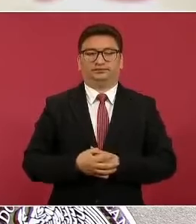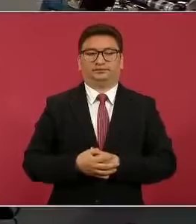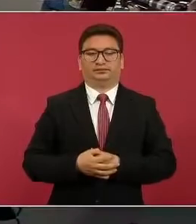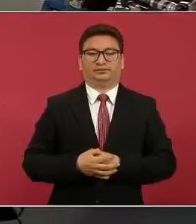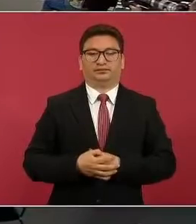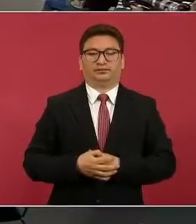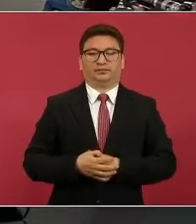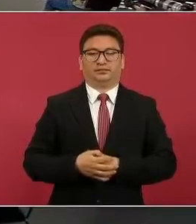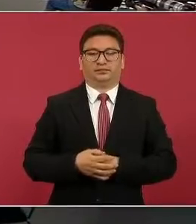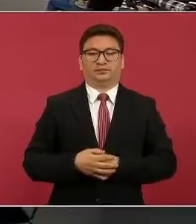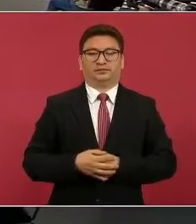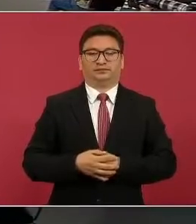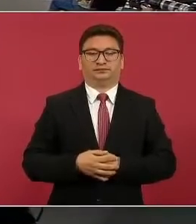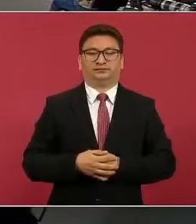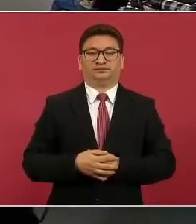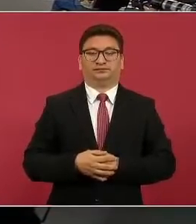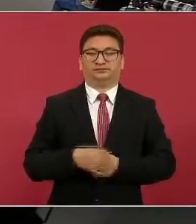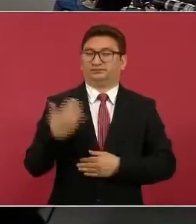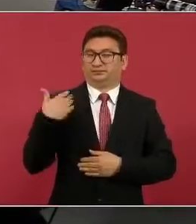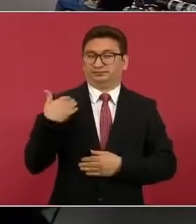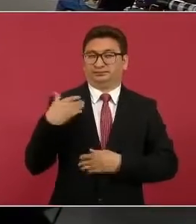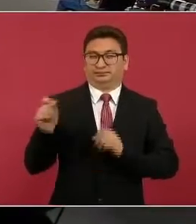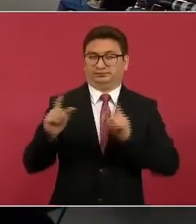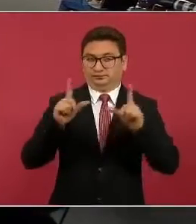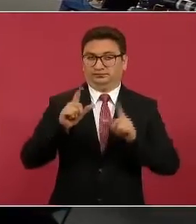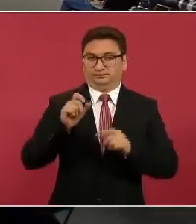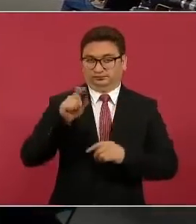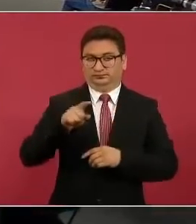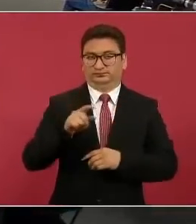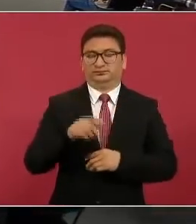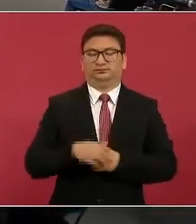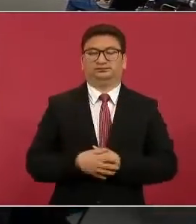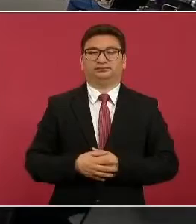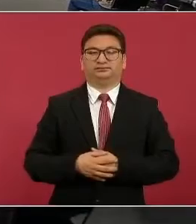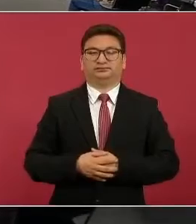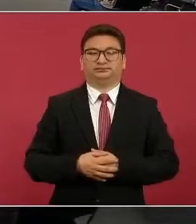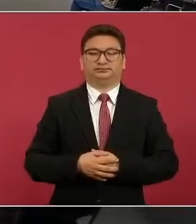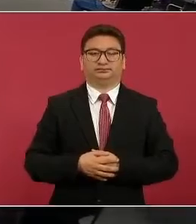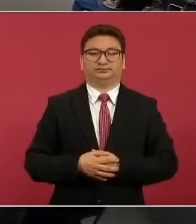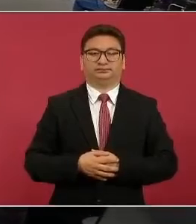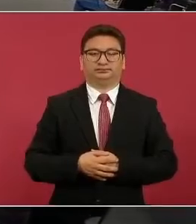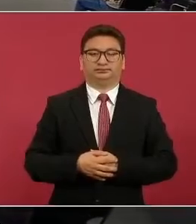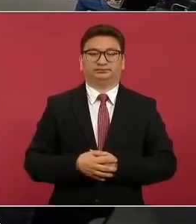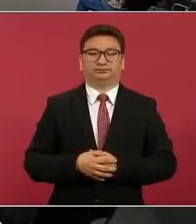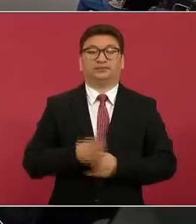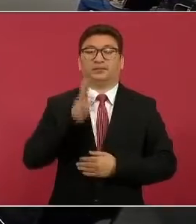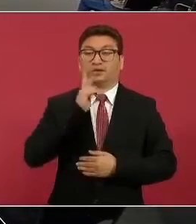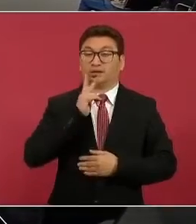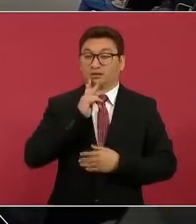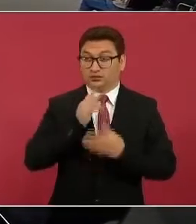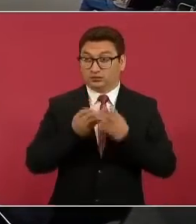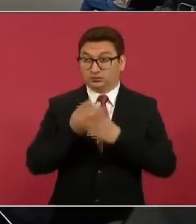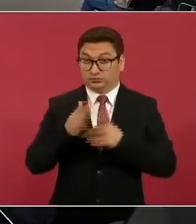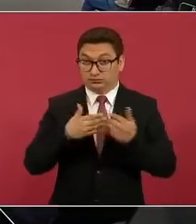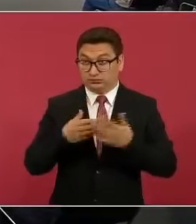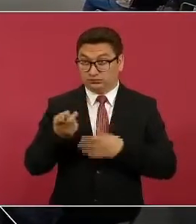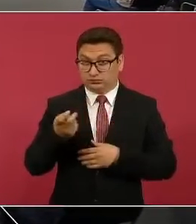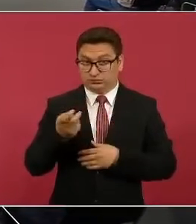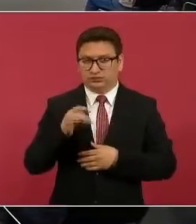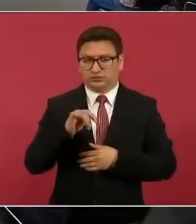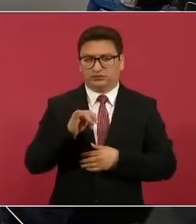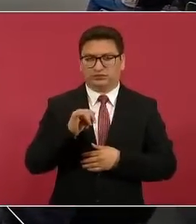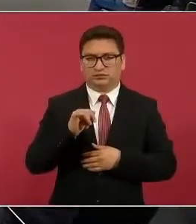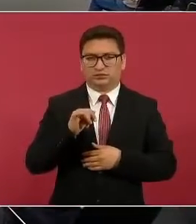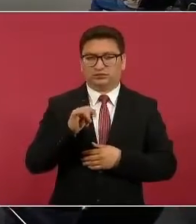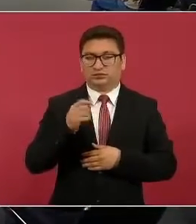Ahora sí, pongan la que tenían, nada más a ver si está actualizado. Estamos